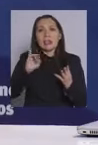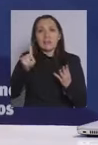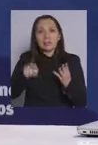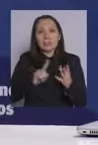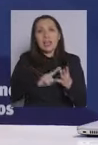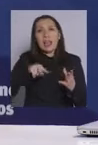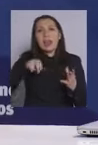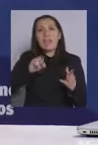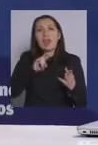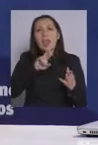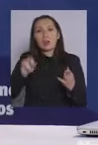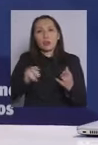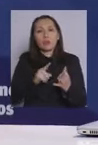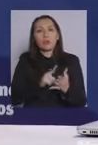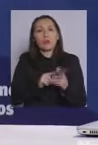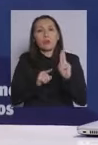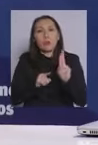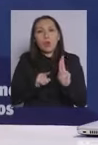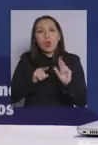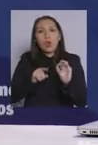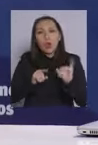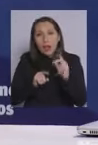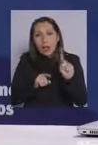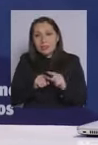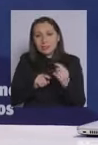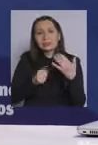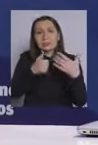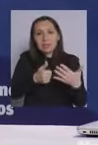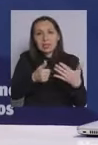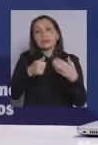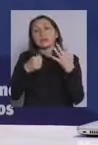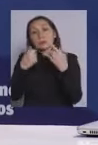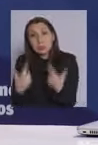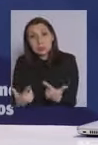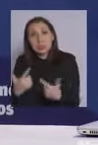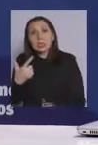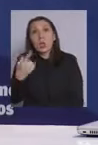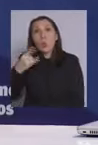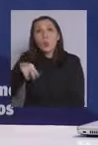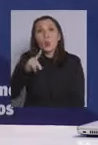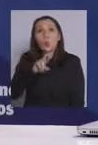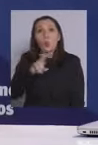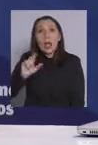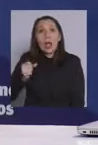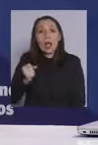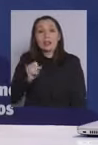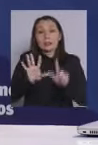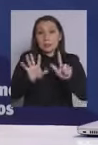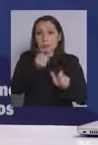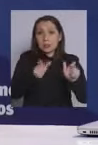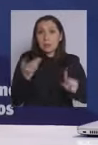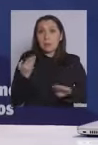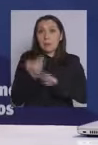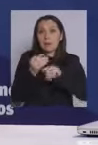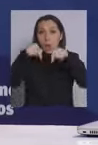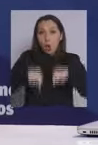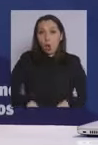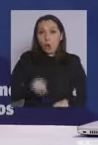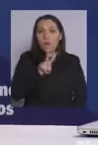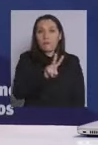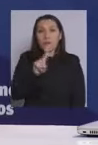Rosario Navarro, Verónica Rojas y Verónica Undurraga, que solicita que hoy día,